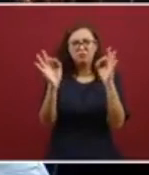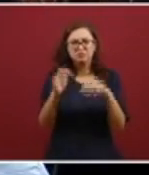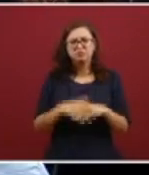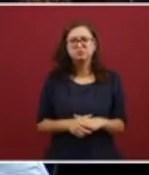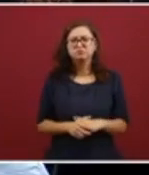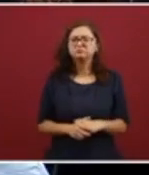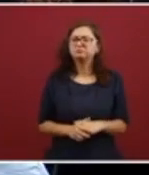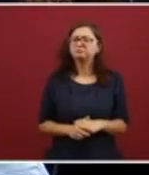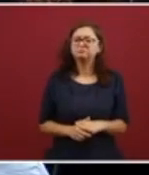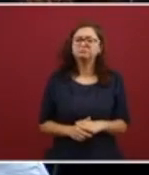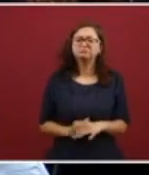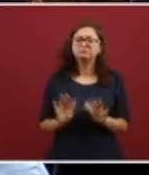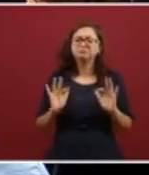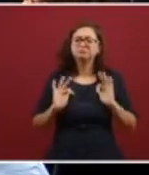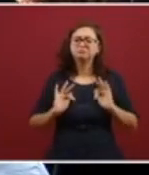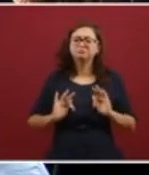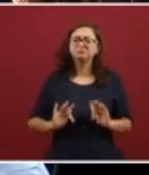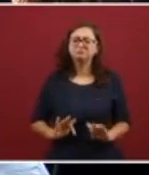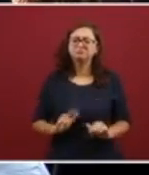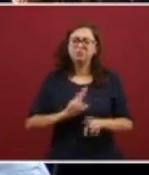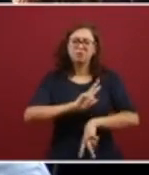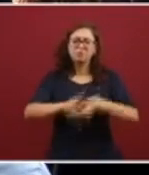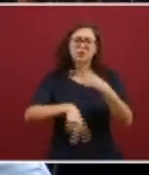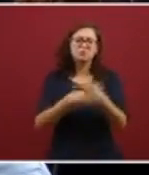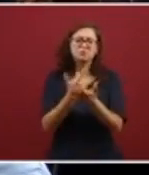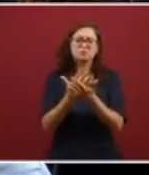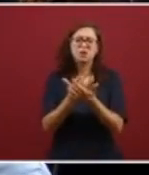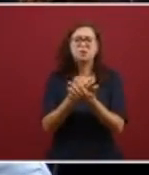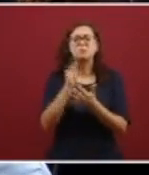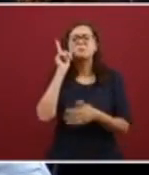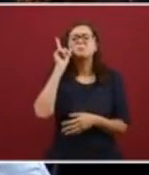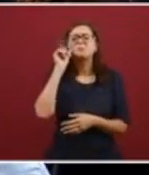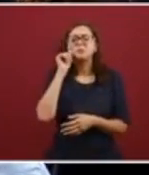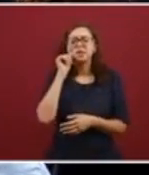a esperarnos, vamos a esperar la reunión de mañana.